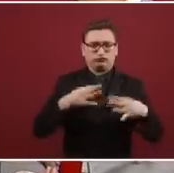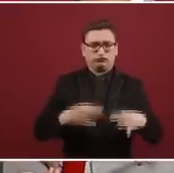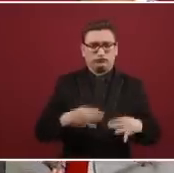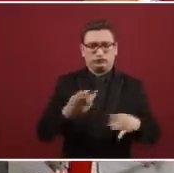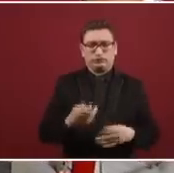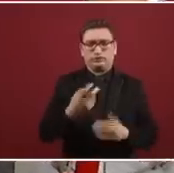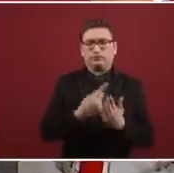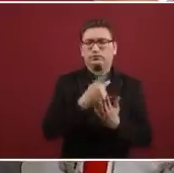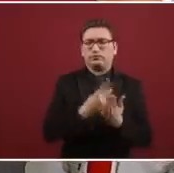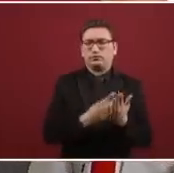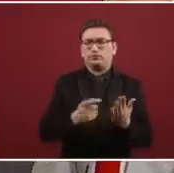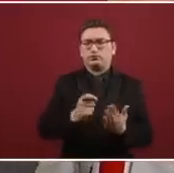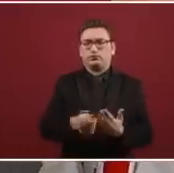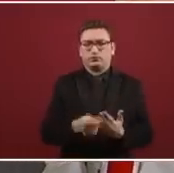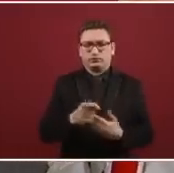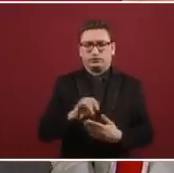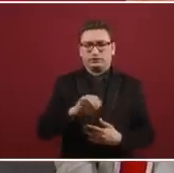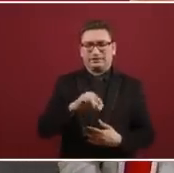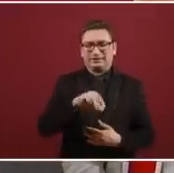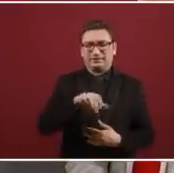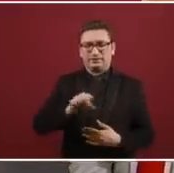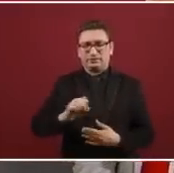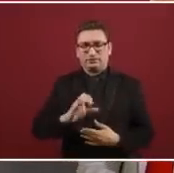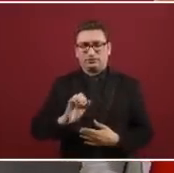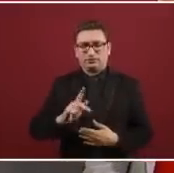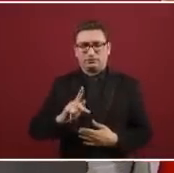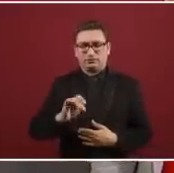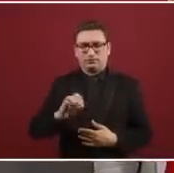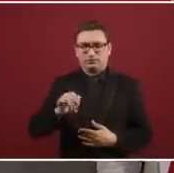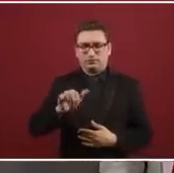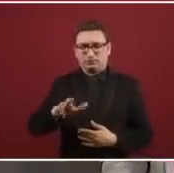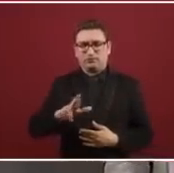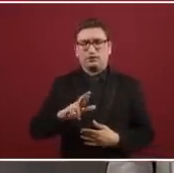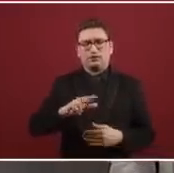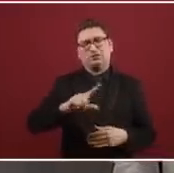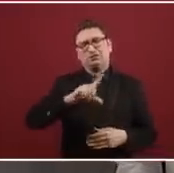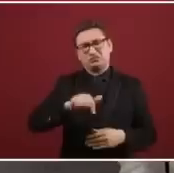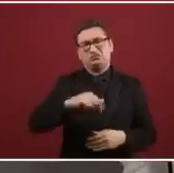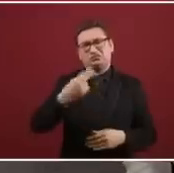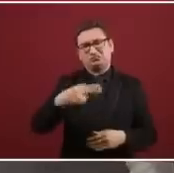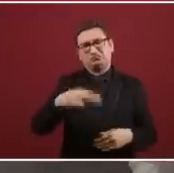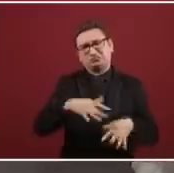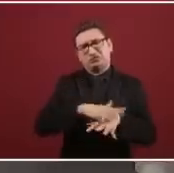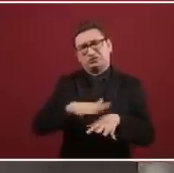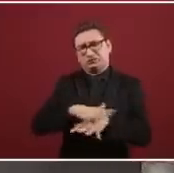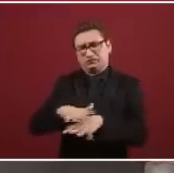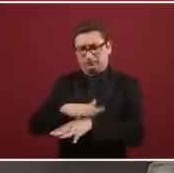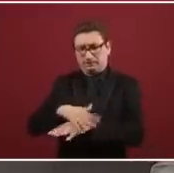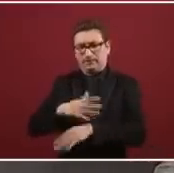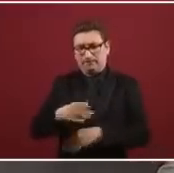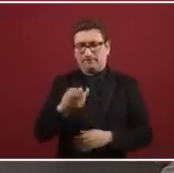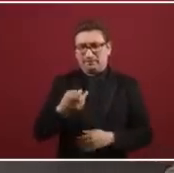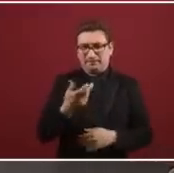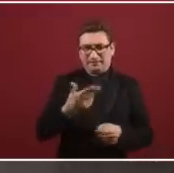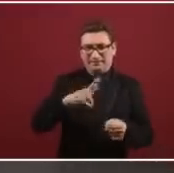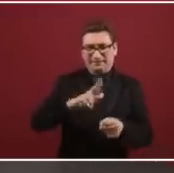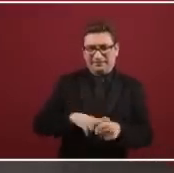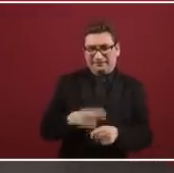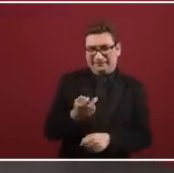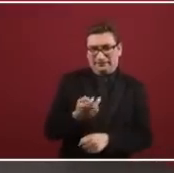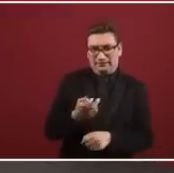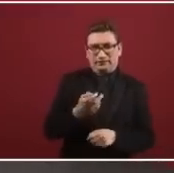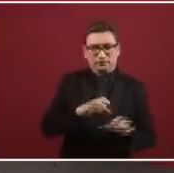del programa IMSS-COPLAMAR, que fueron cambiando de nombre, y de esos